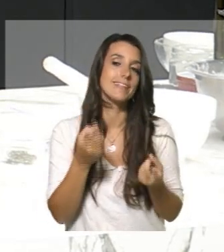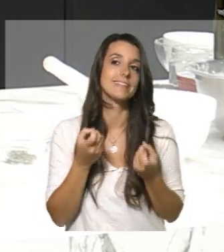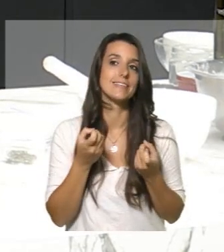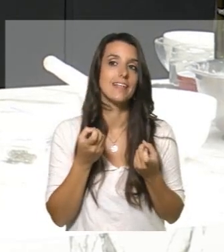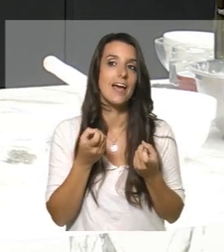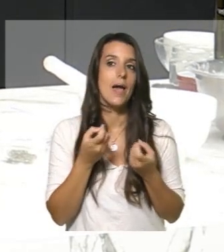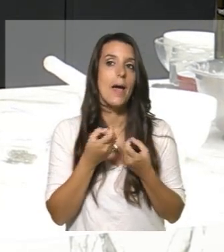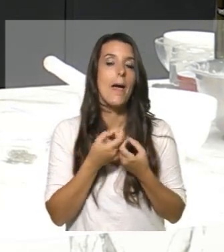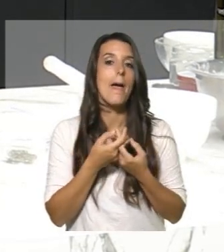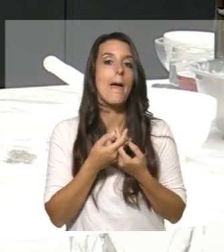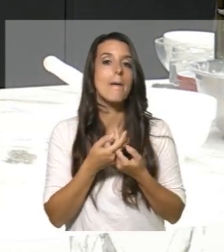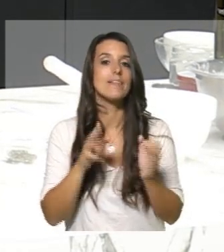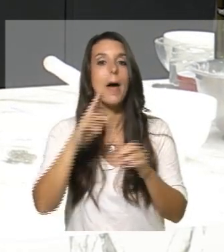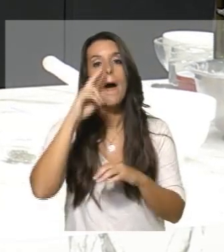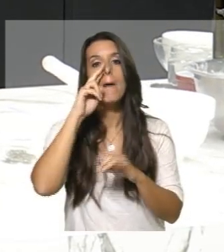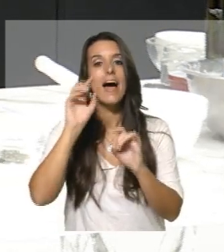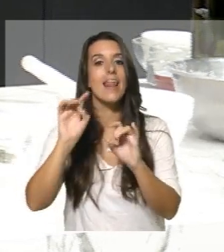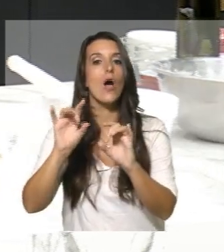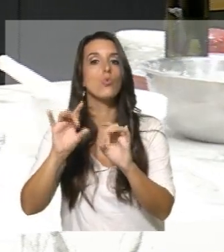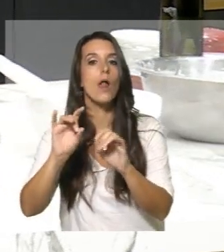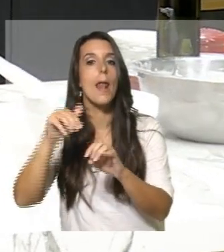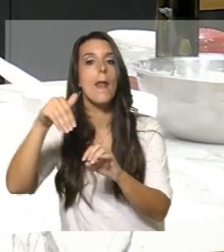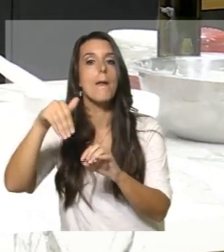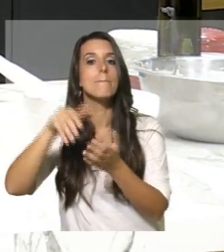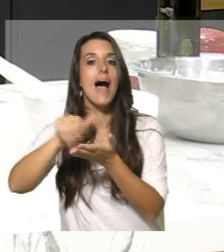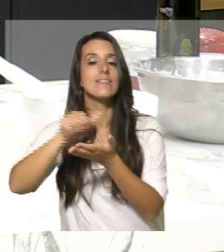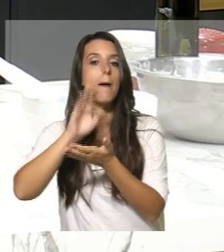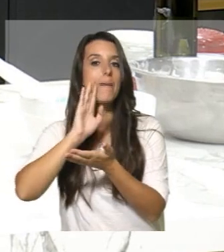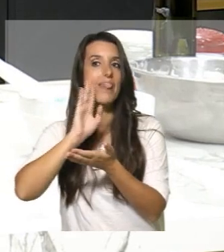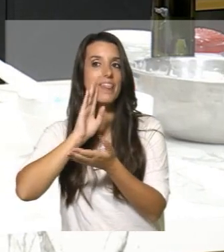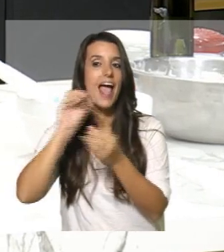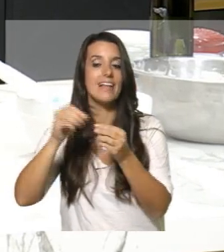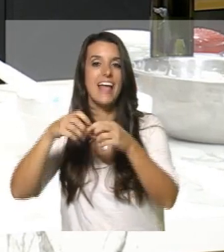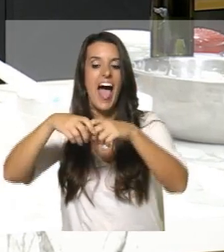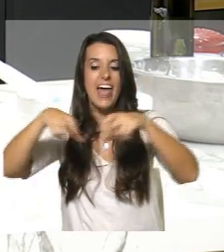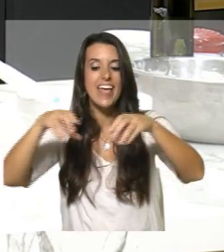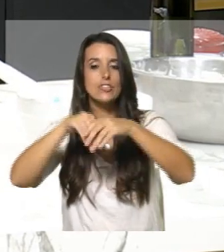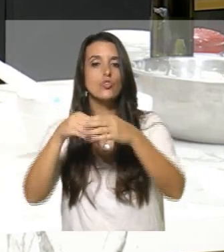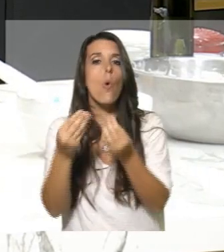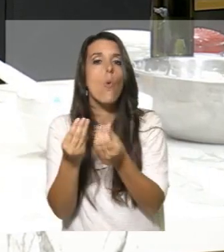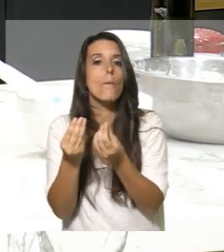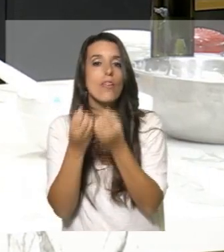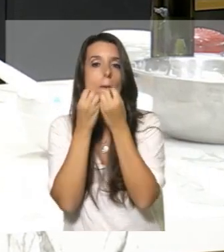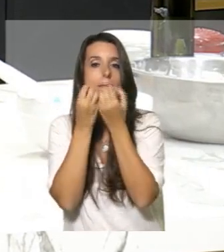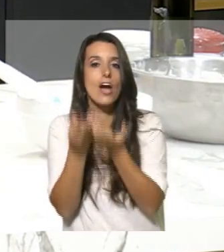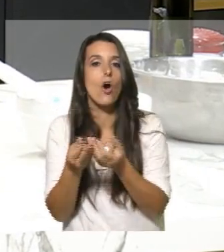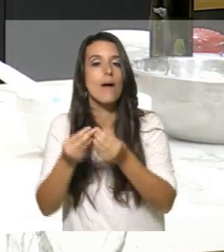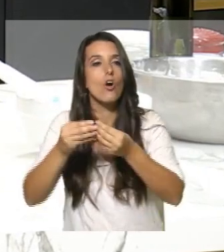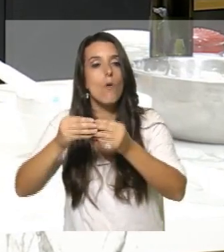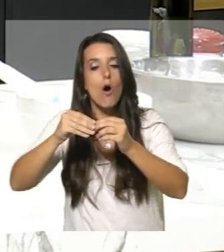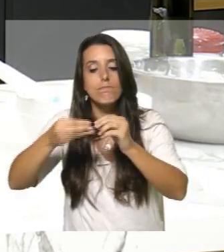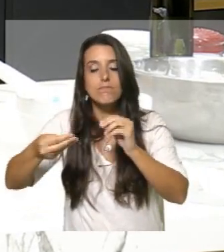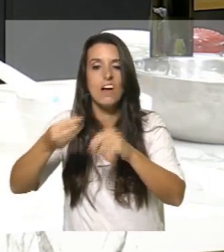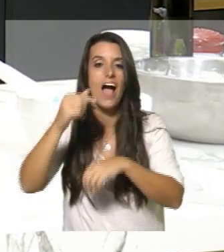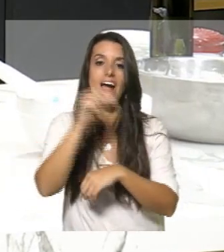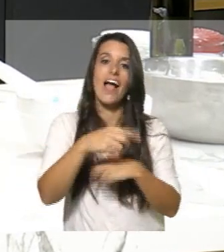el capítulo de masa madre. La masa madre genera una miga más húmeda, más gomosa. Nosotros